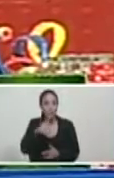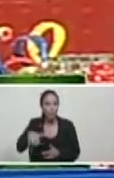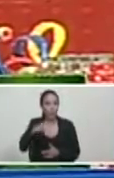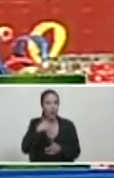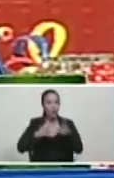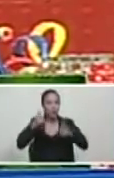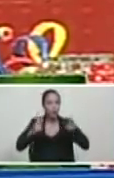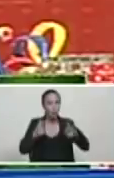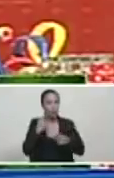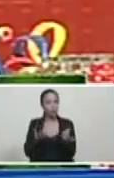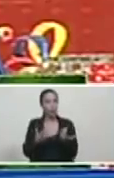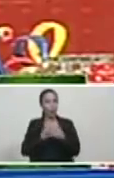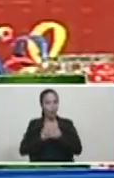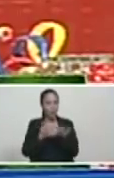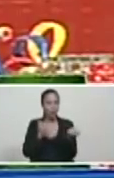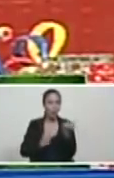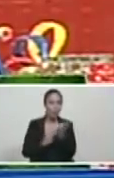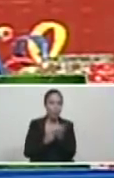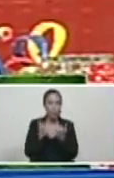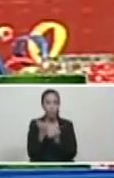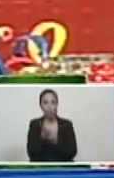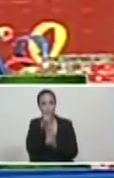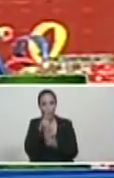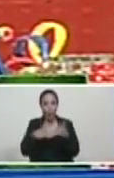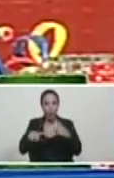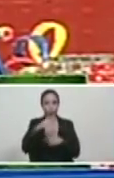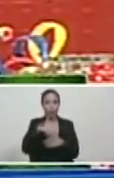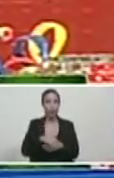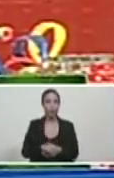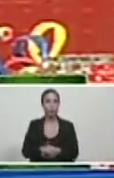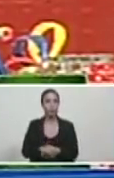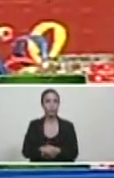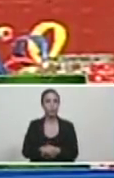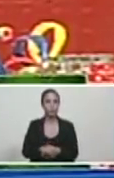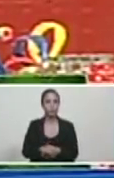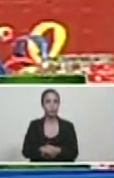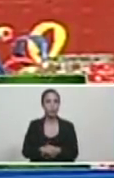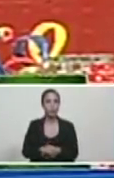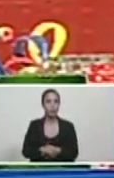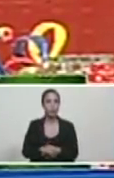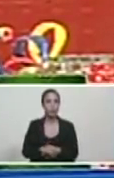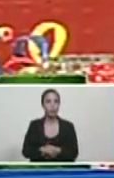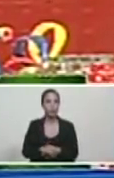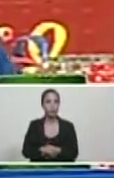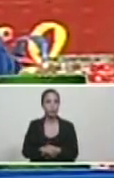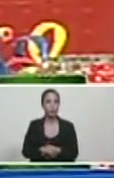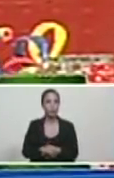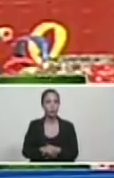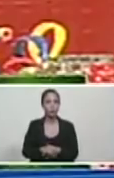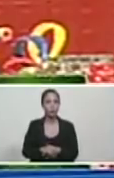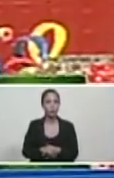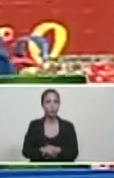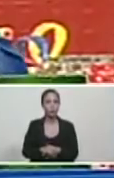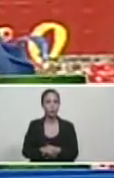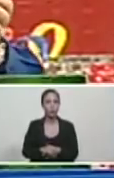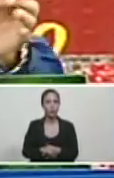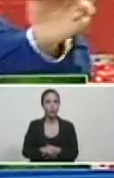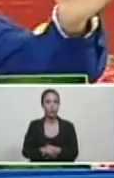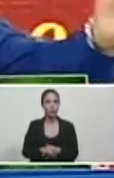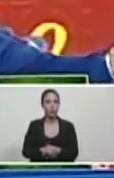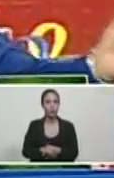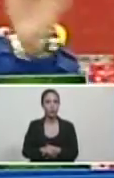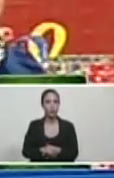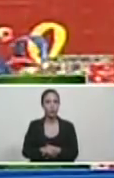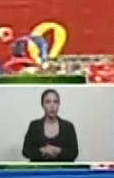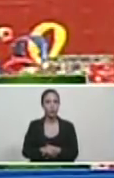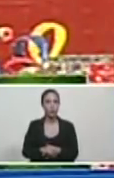pueblo, con el pueblo, un gobierno al servicio y obediente de las órdenes